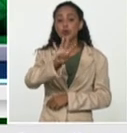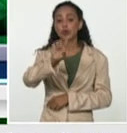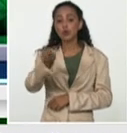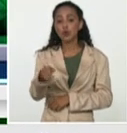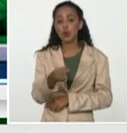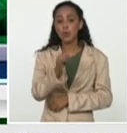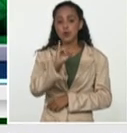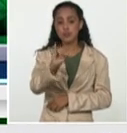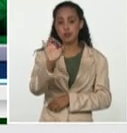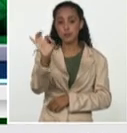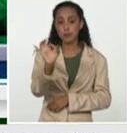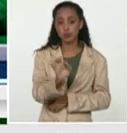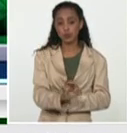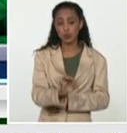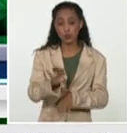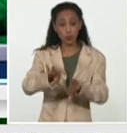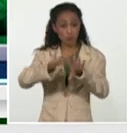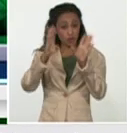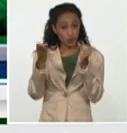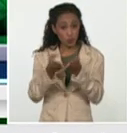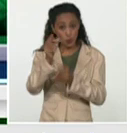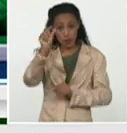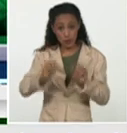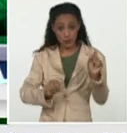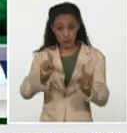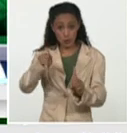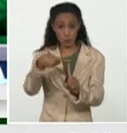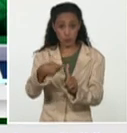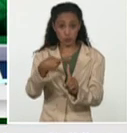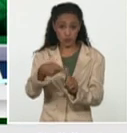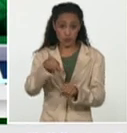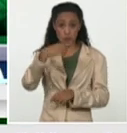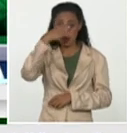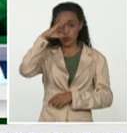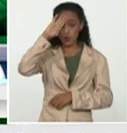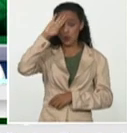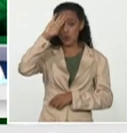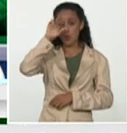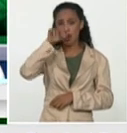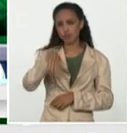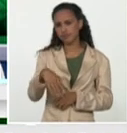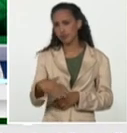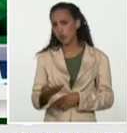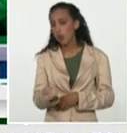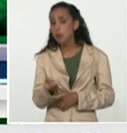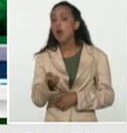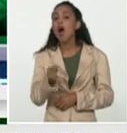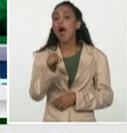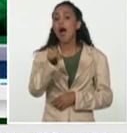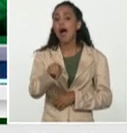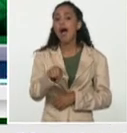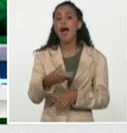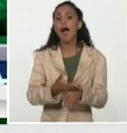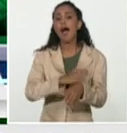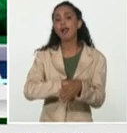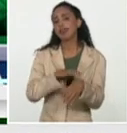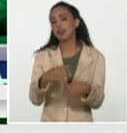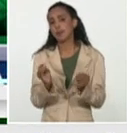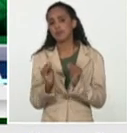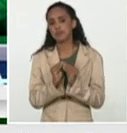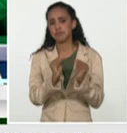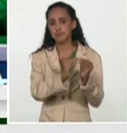94,6% de todos los diagnosticados en Cuba han tenido como antecedente